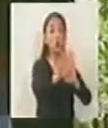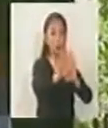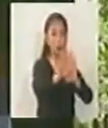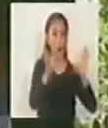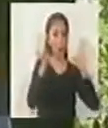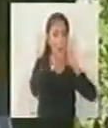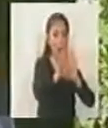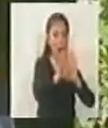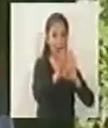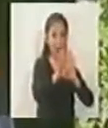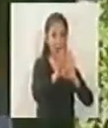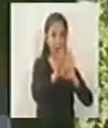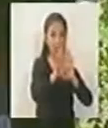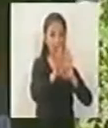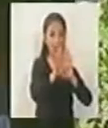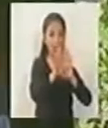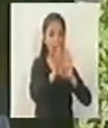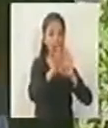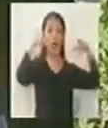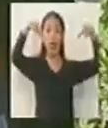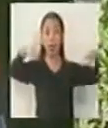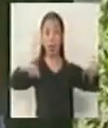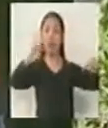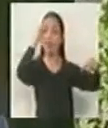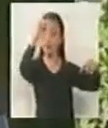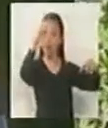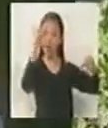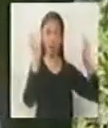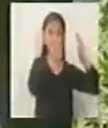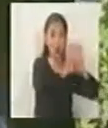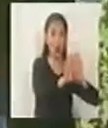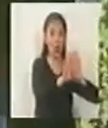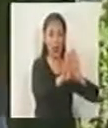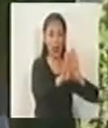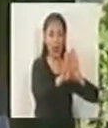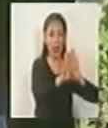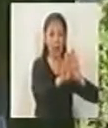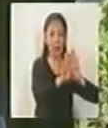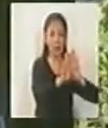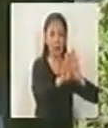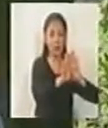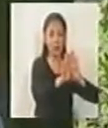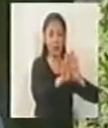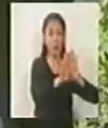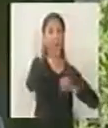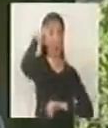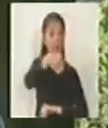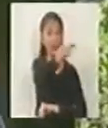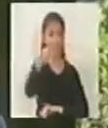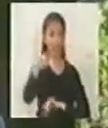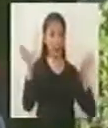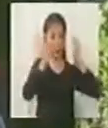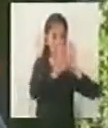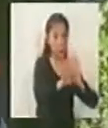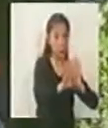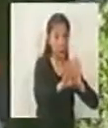predio, dos portones grandes, uno detrás de la cancha C, que si Dios quiere vamos a ver si lo implementamos en esta semana, colocarlo, y